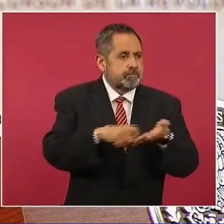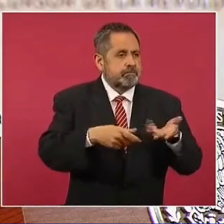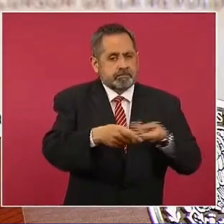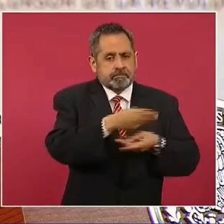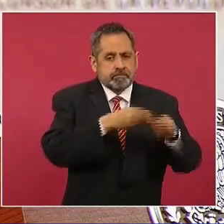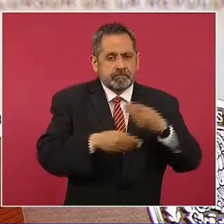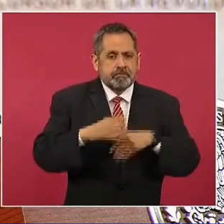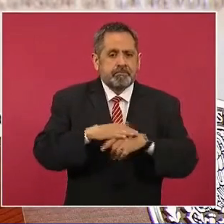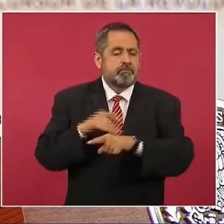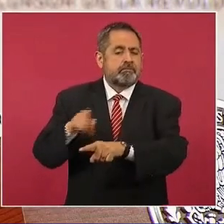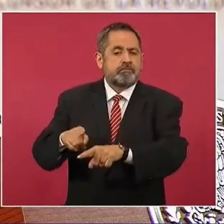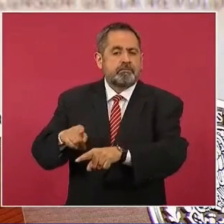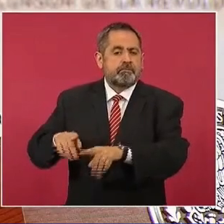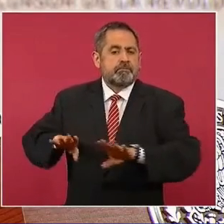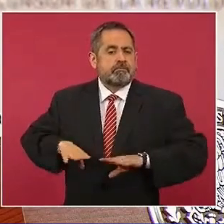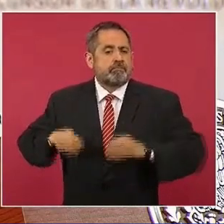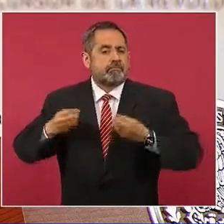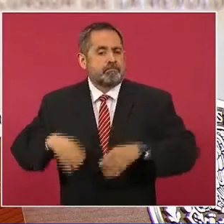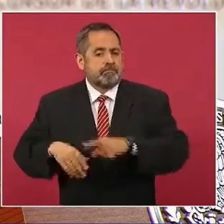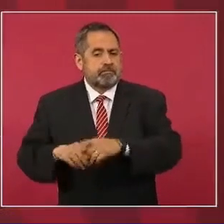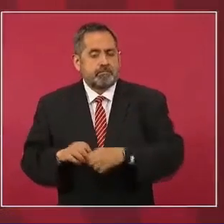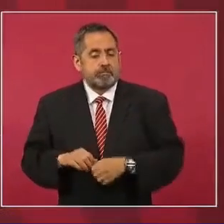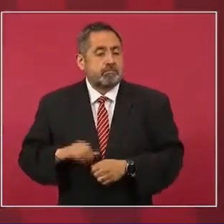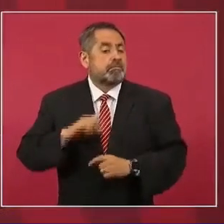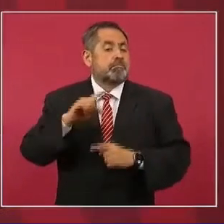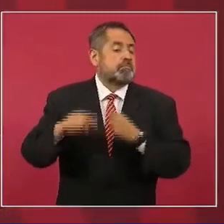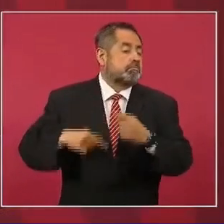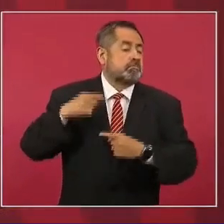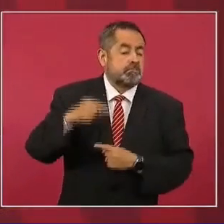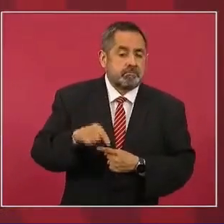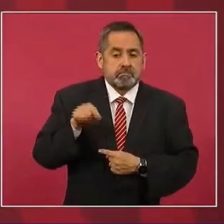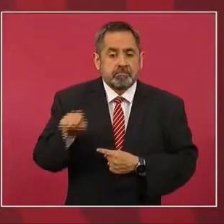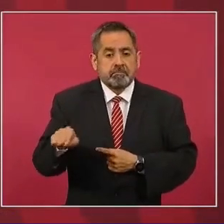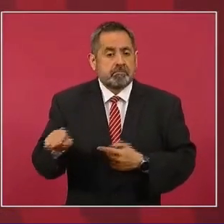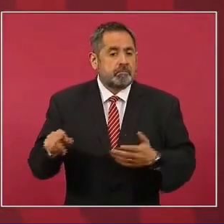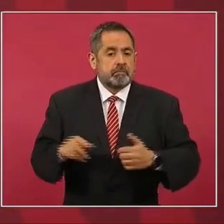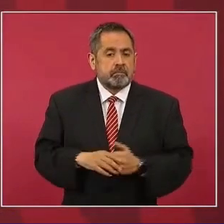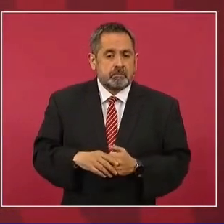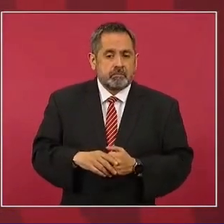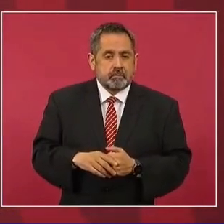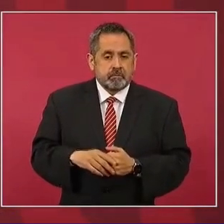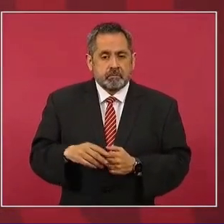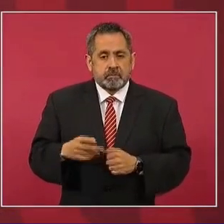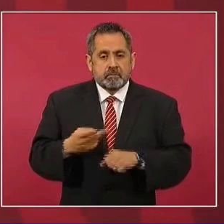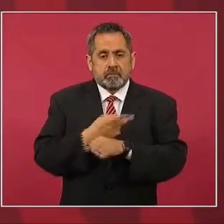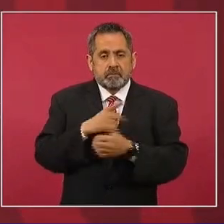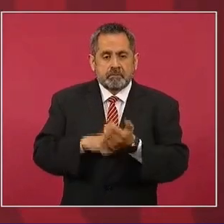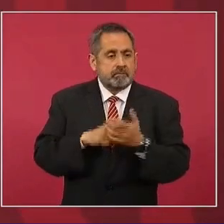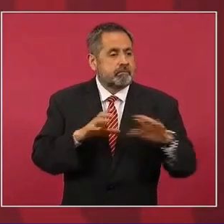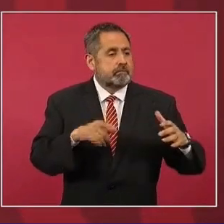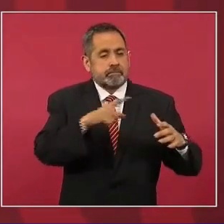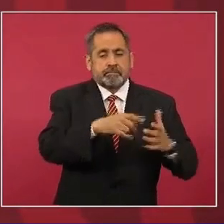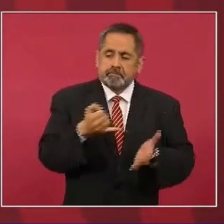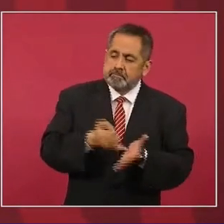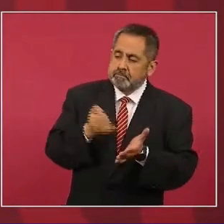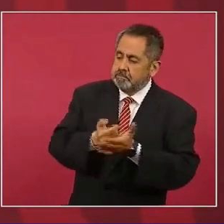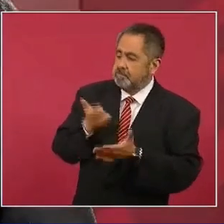por cuestiones de intereses, pero al final el resultado es que no pagaron los